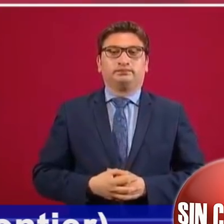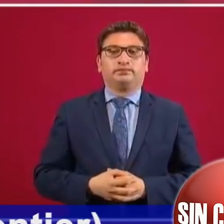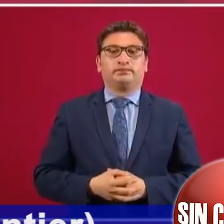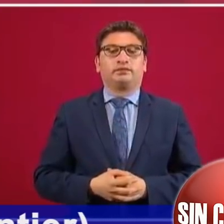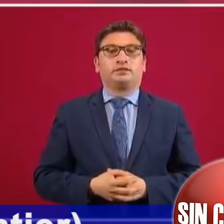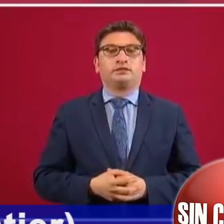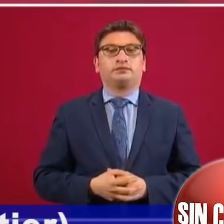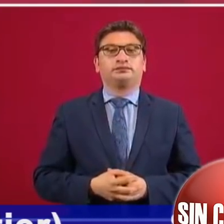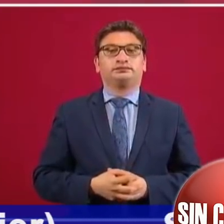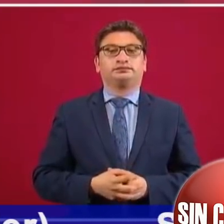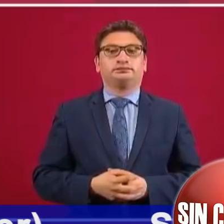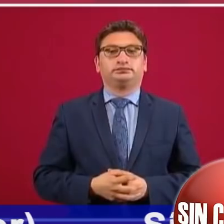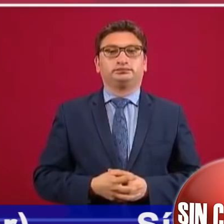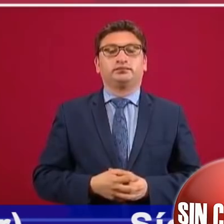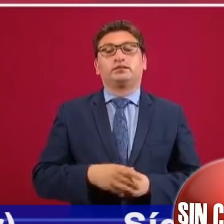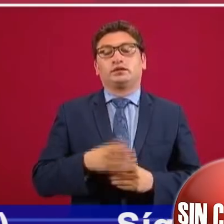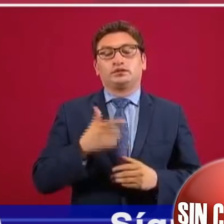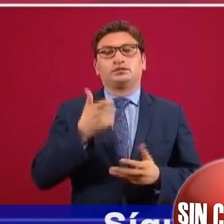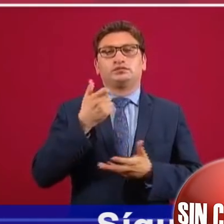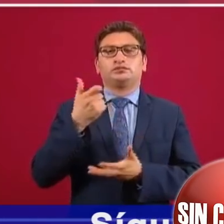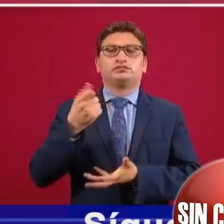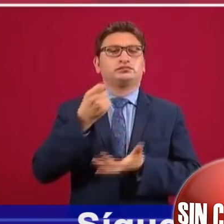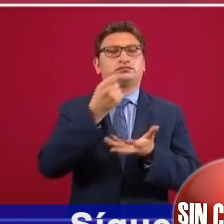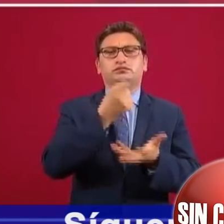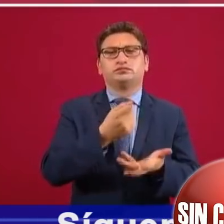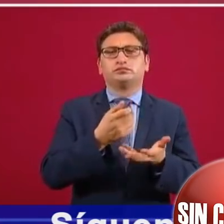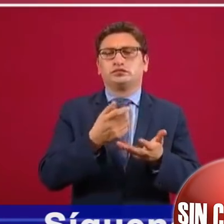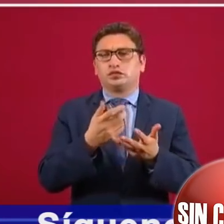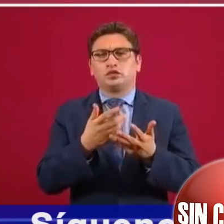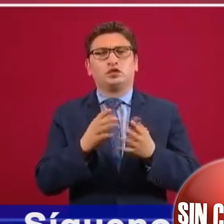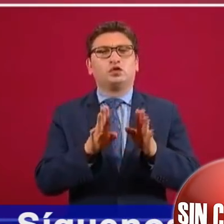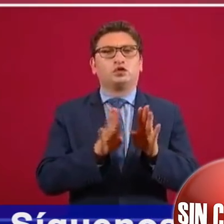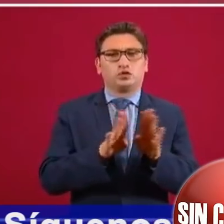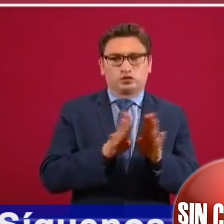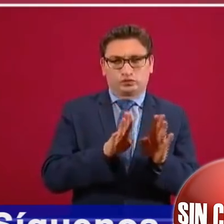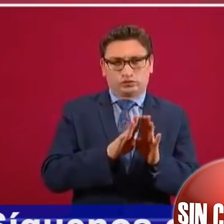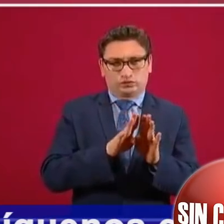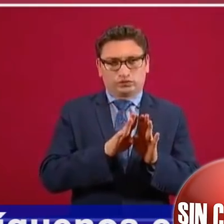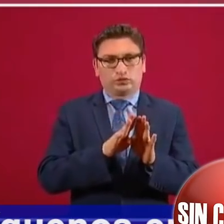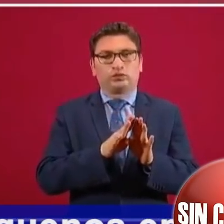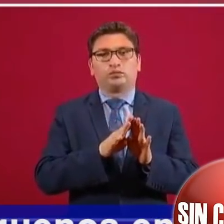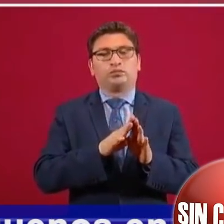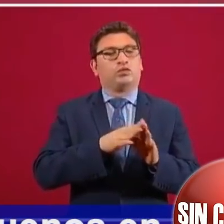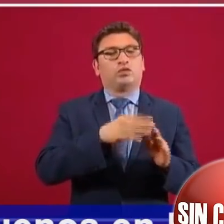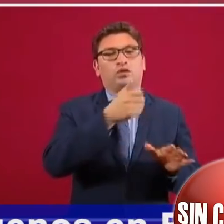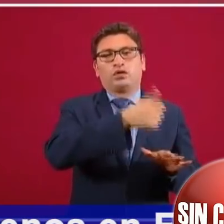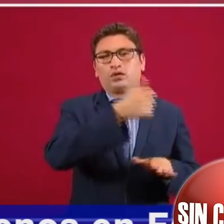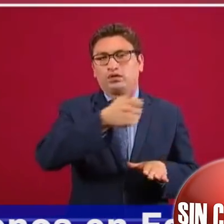se define en cuanto a monto mediante una fórmula que existe.